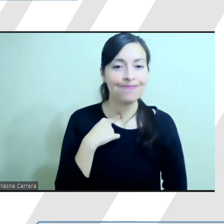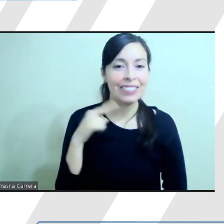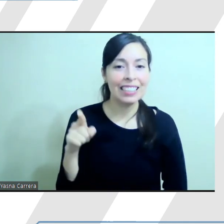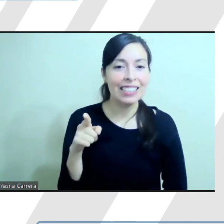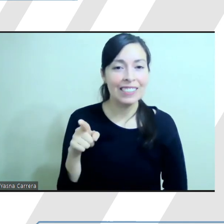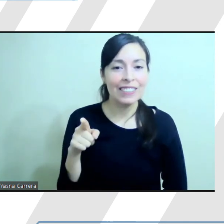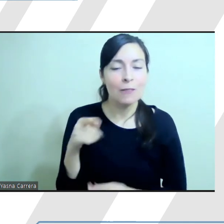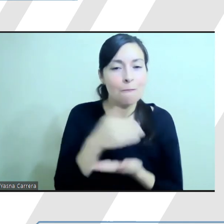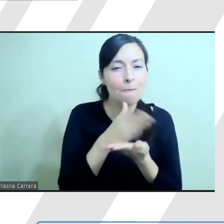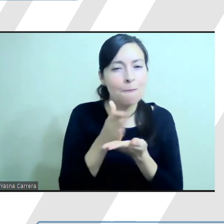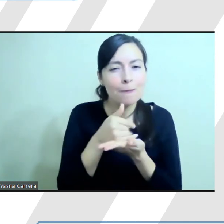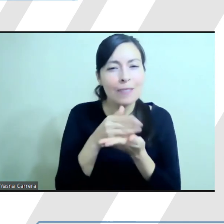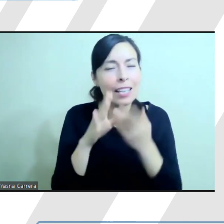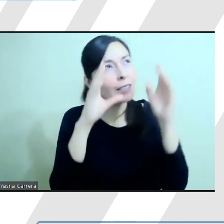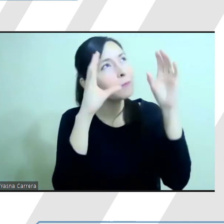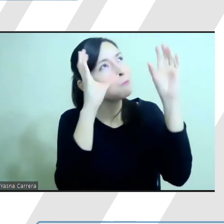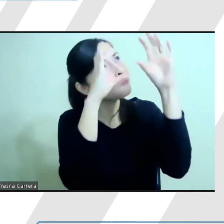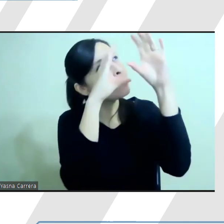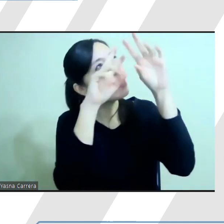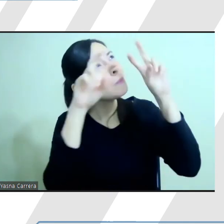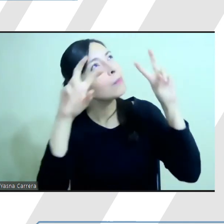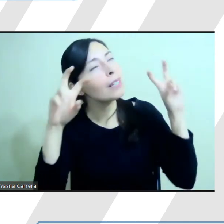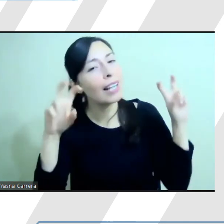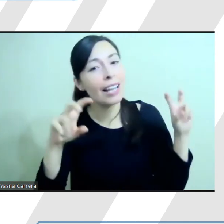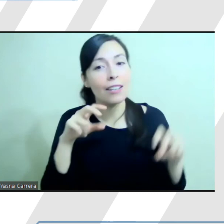gestiones que él hizo respecto a la astronomía en el norte.